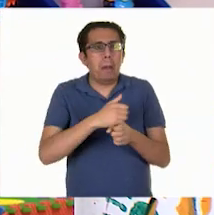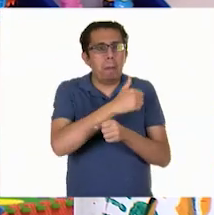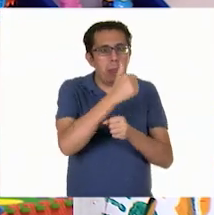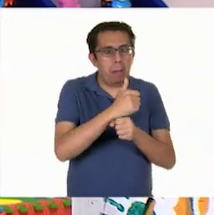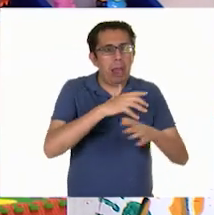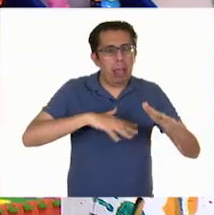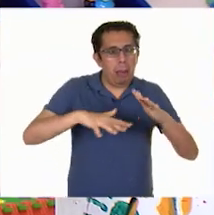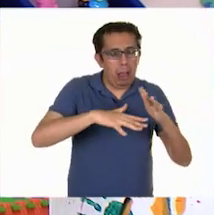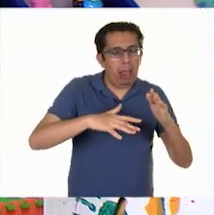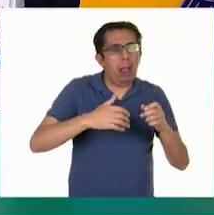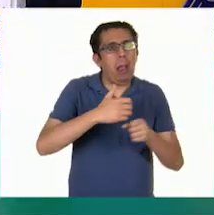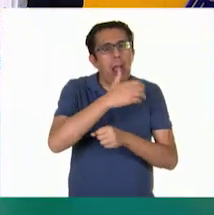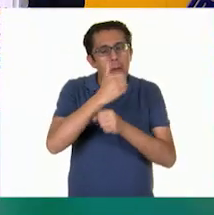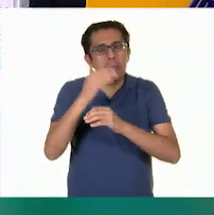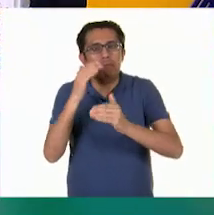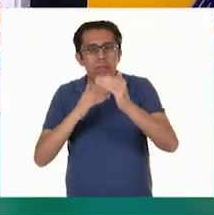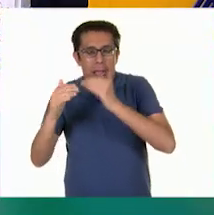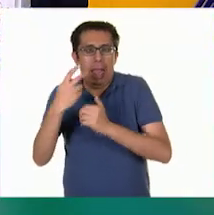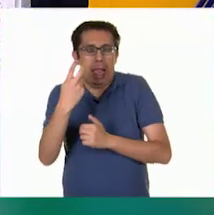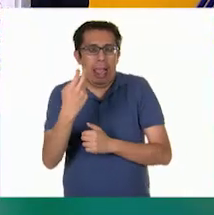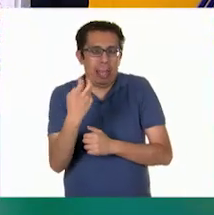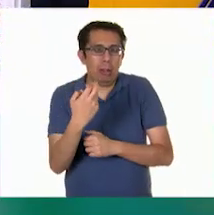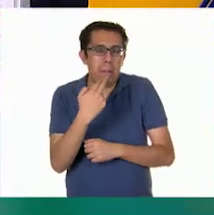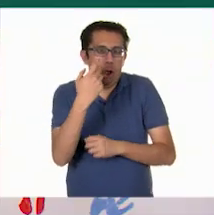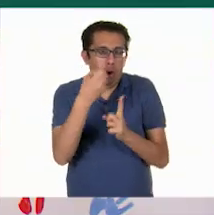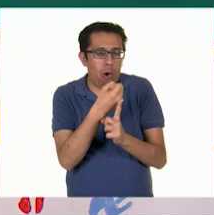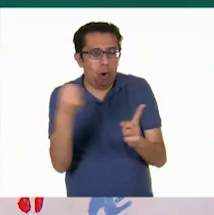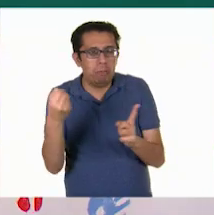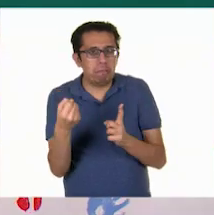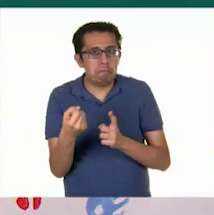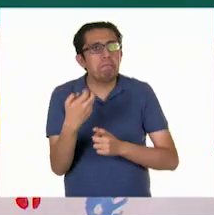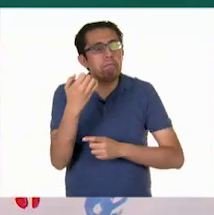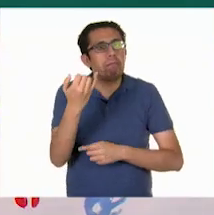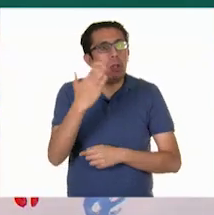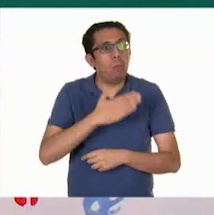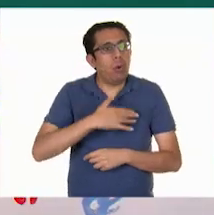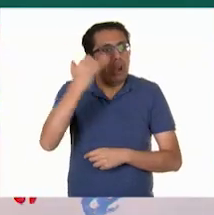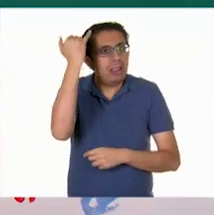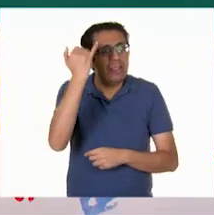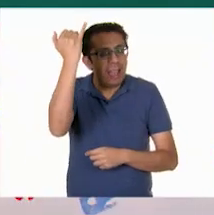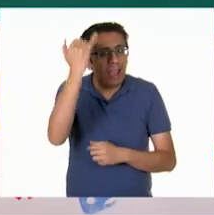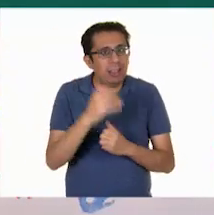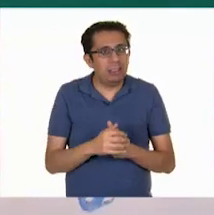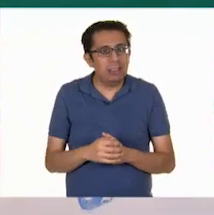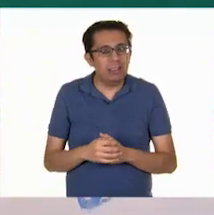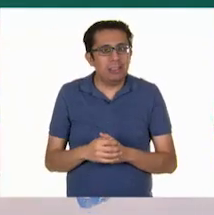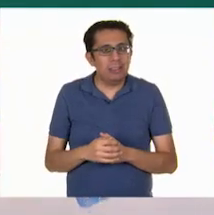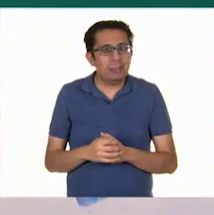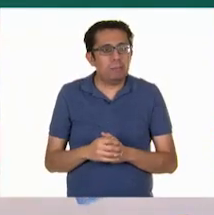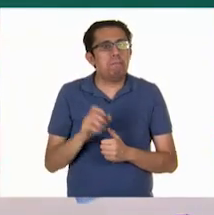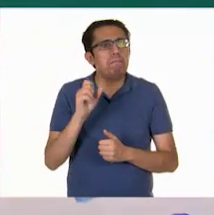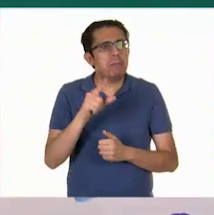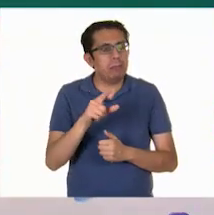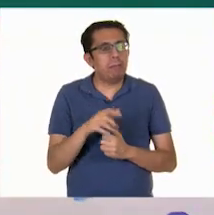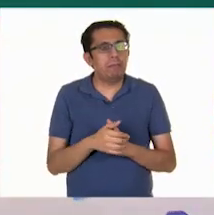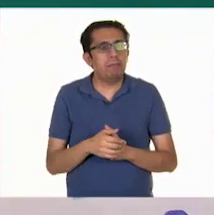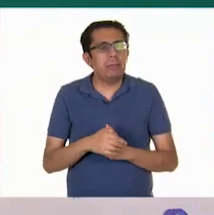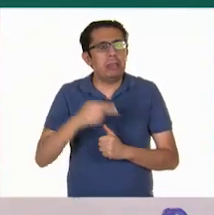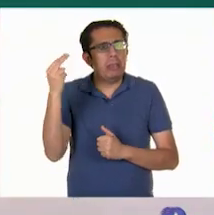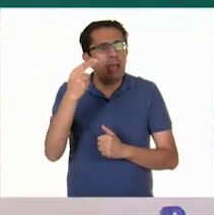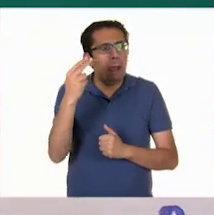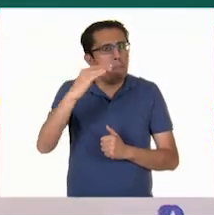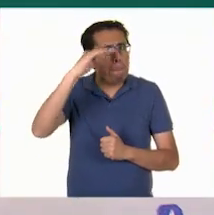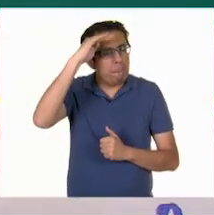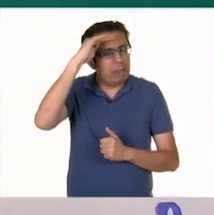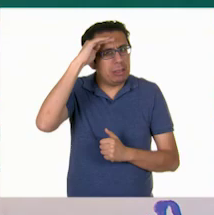alta usen las instalaciones, sería como lo ideal. Sí, claro, esa podría ser una buena solución. Y bueno, por otra parte, también habría que pensar